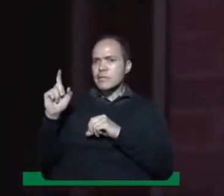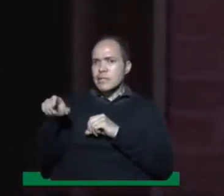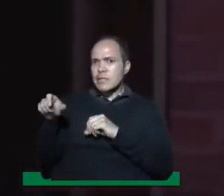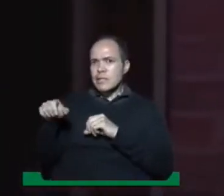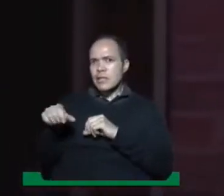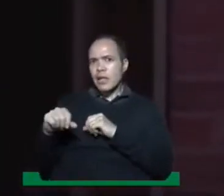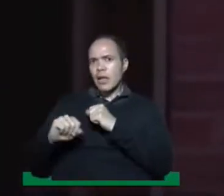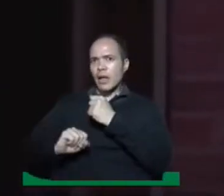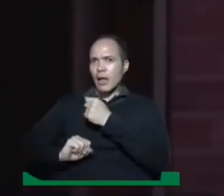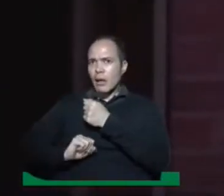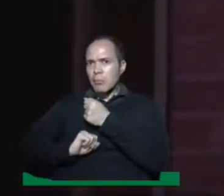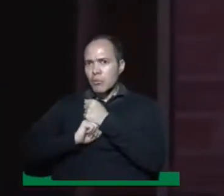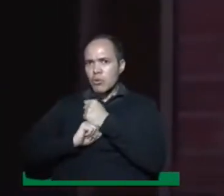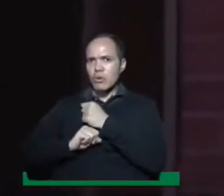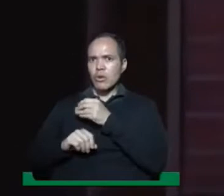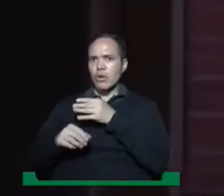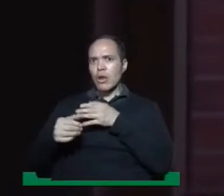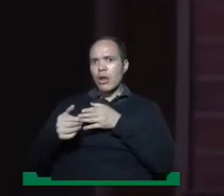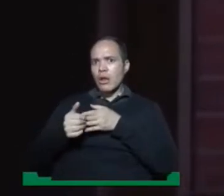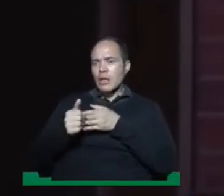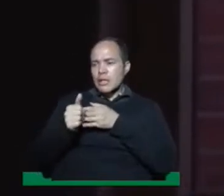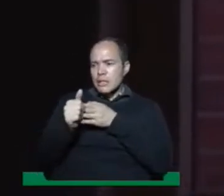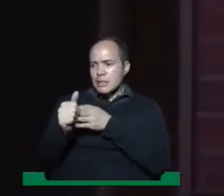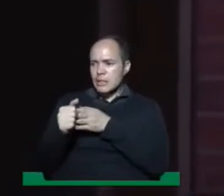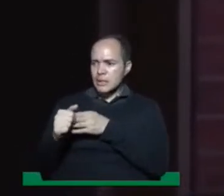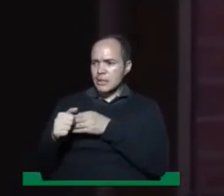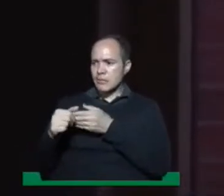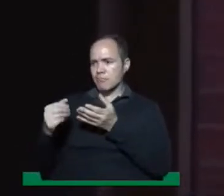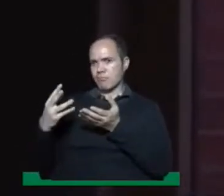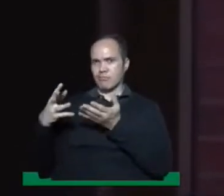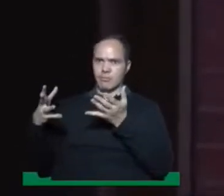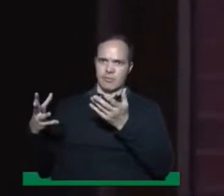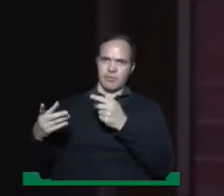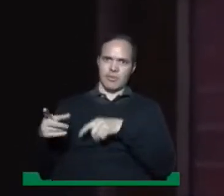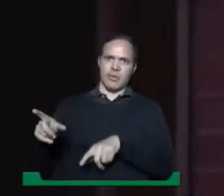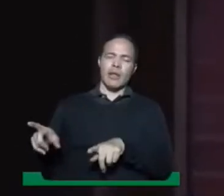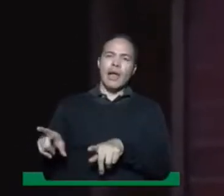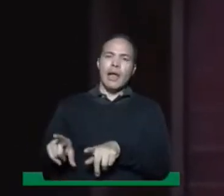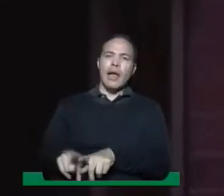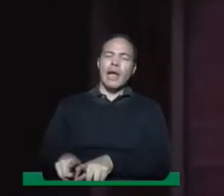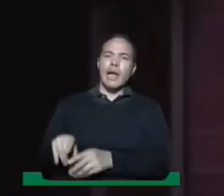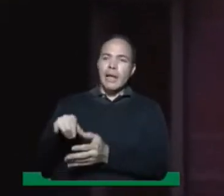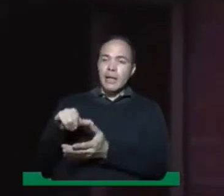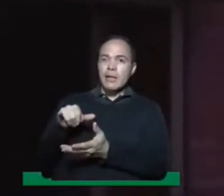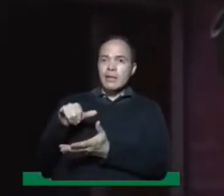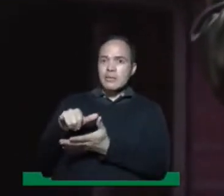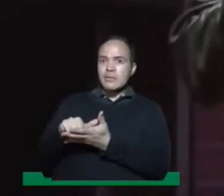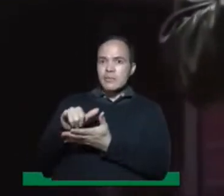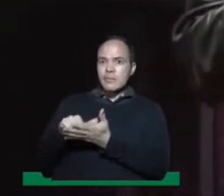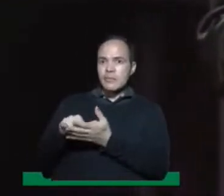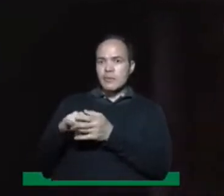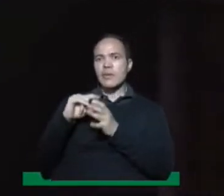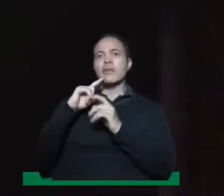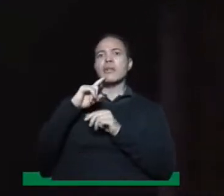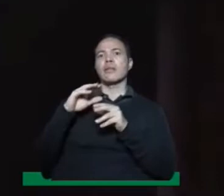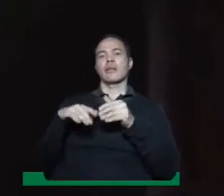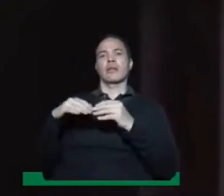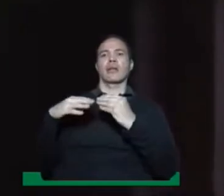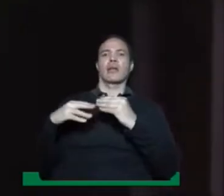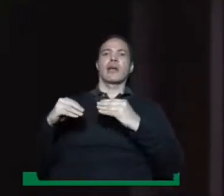dirección ahí es donde empiezan a llegar las distintas entidades se empiezan a formar redes de turismo